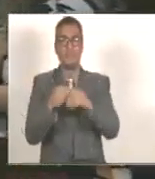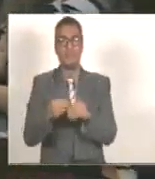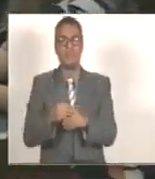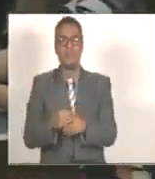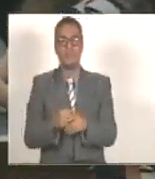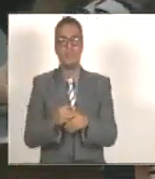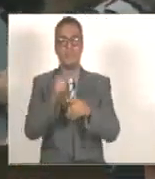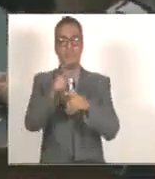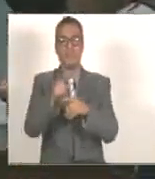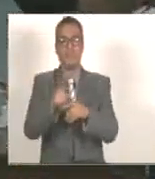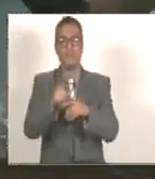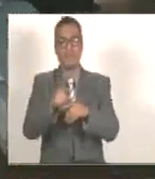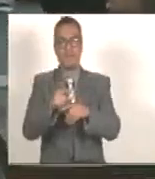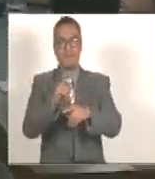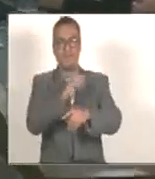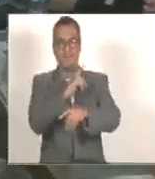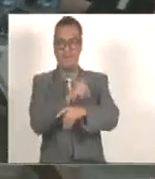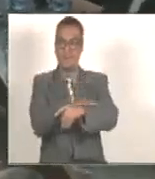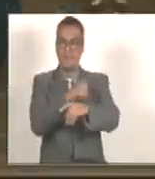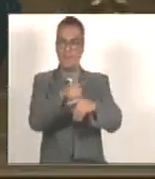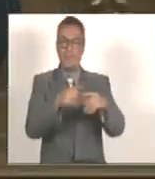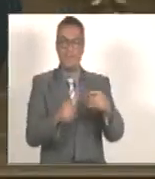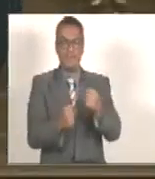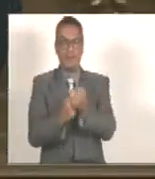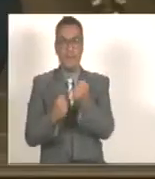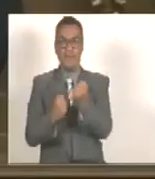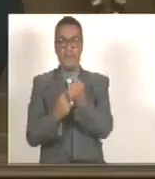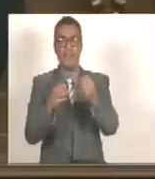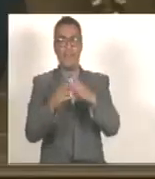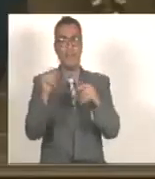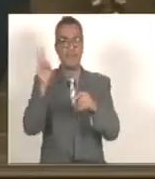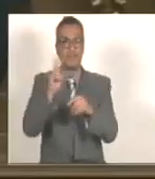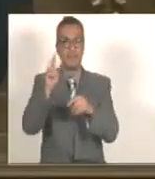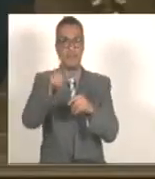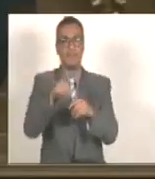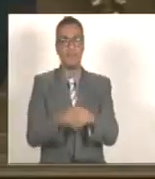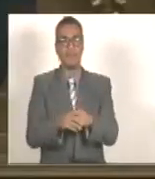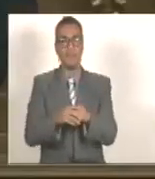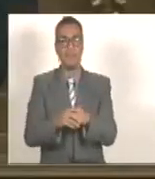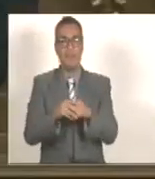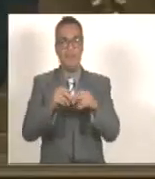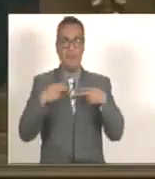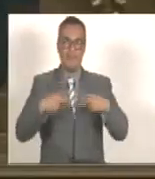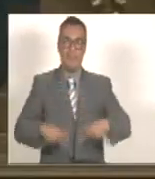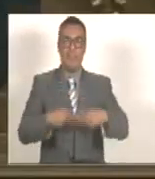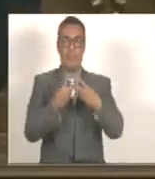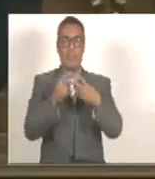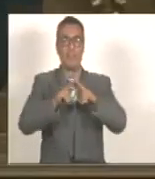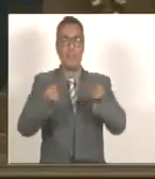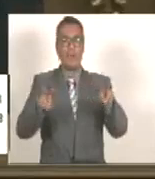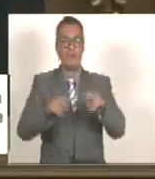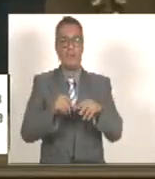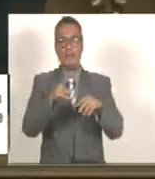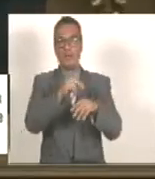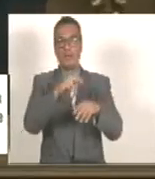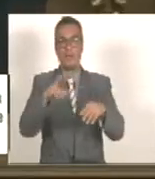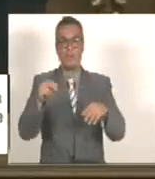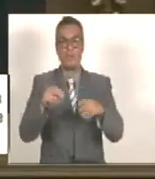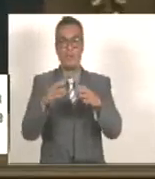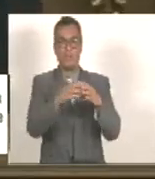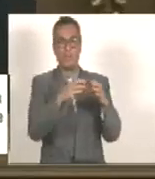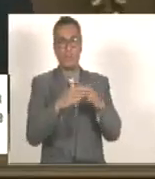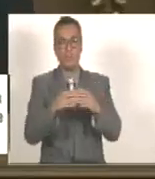virtud del fortalecimiento y en virtud de que Venezuela viva en paz, de que no sean los